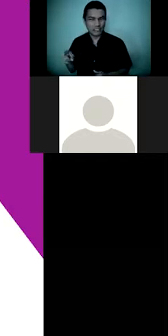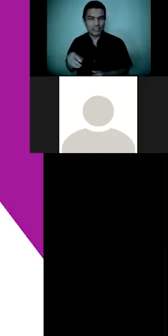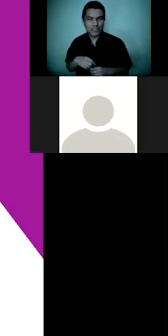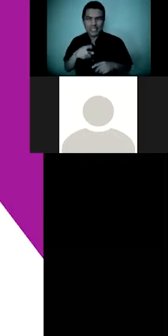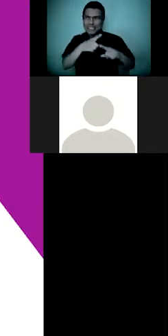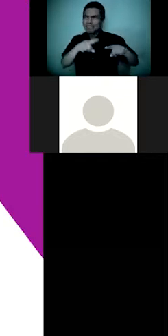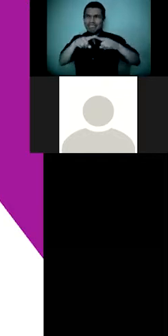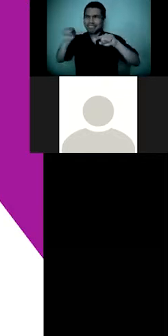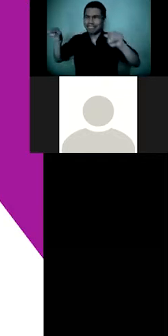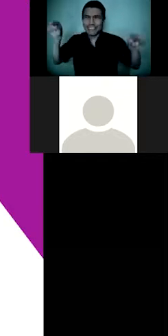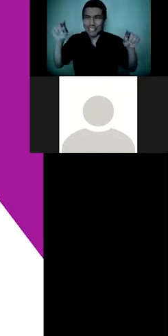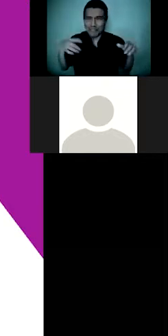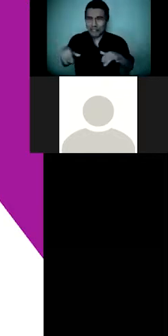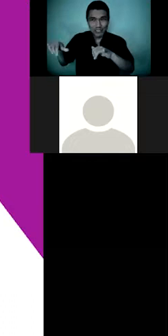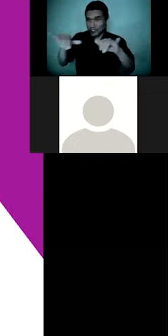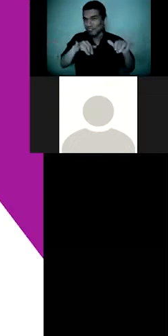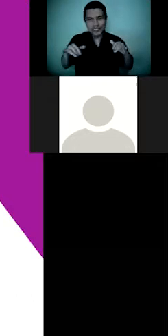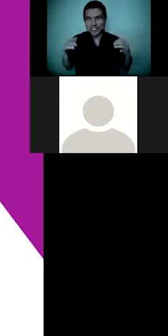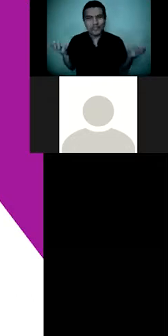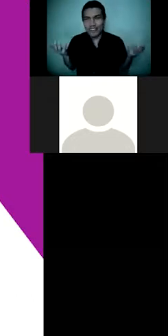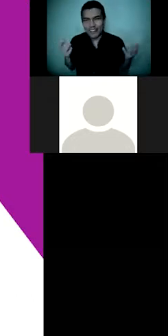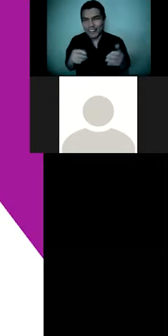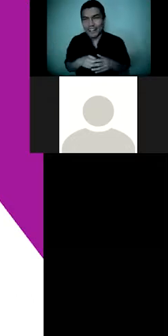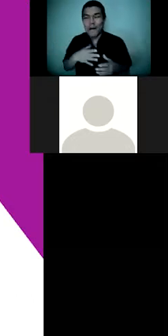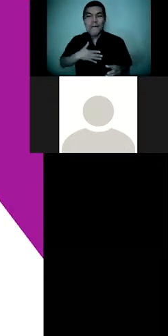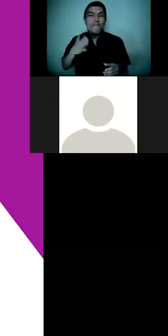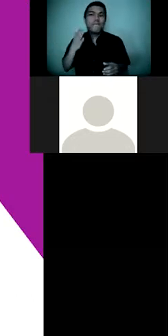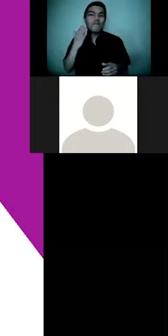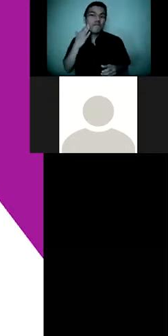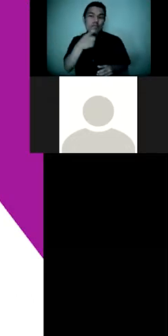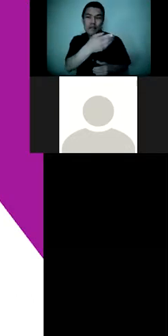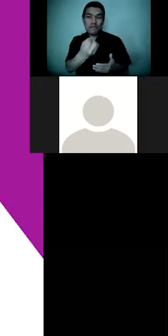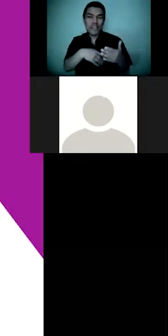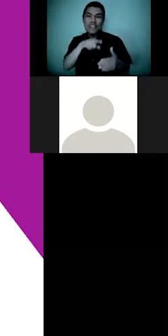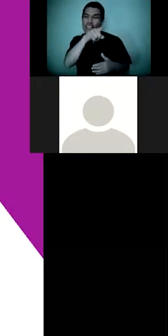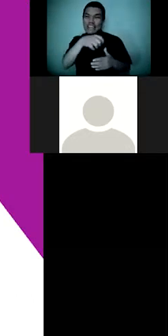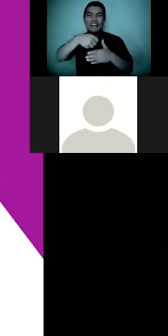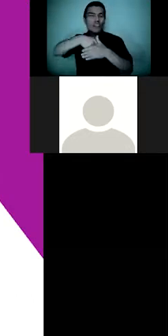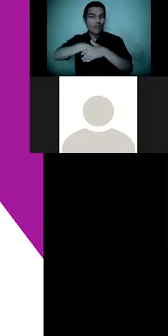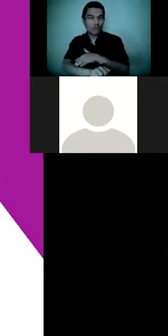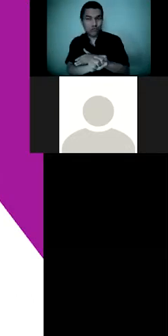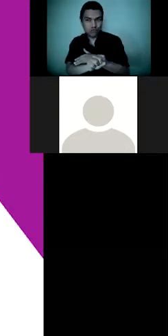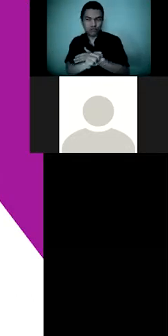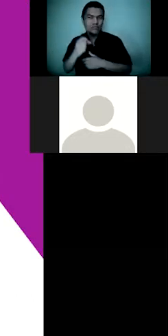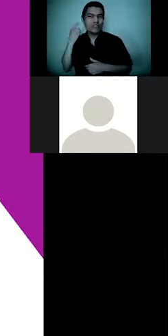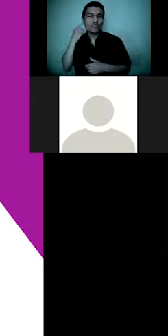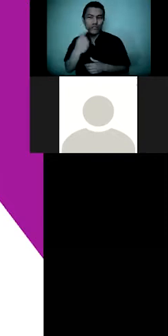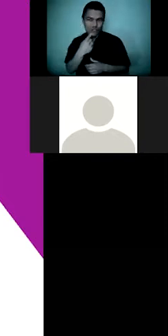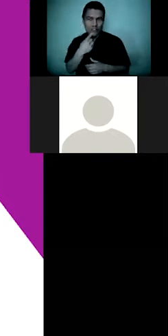como a los 6 años, perdió la audición. Y así diferentes, tú preguntas y así diferentes. Mi mamá me